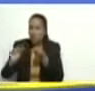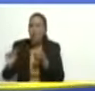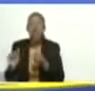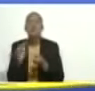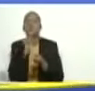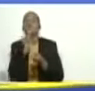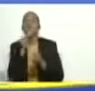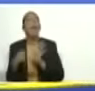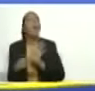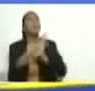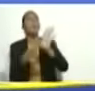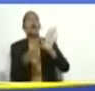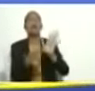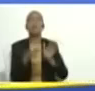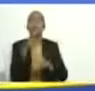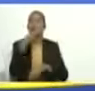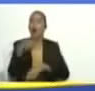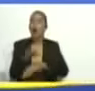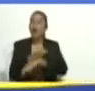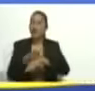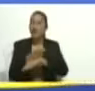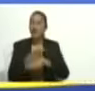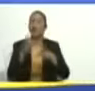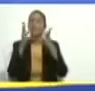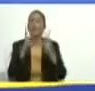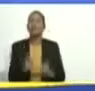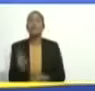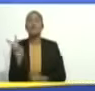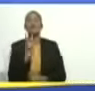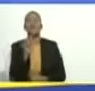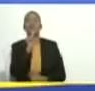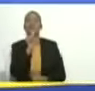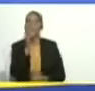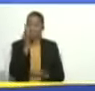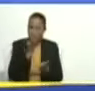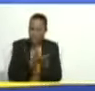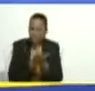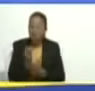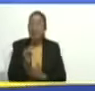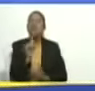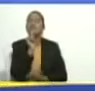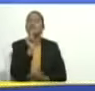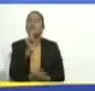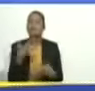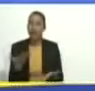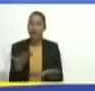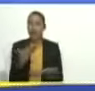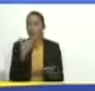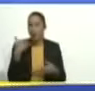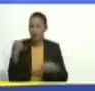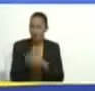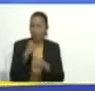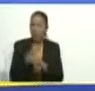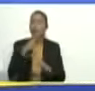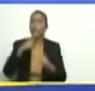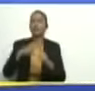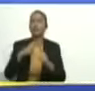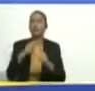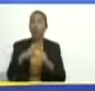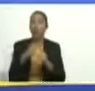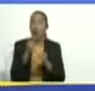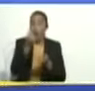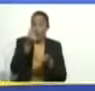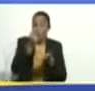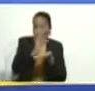Venezuela de buen gobierno, de administración, de honestidad y de máxima eficiencia para hacer muchísimo con poco?